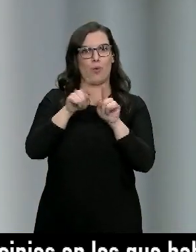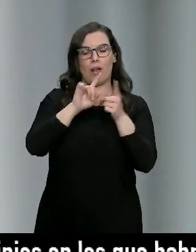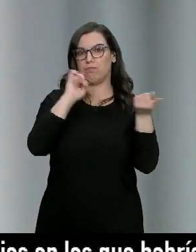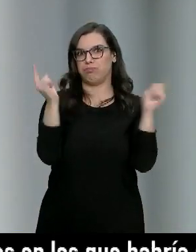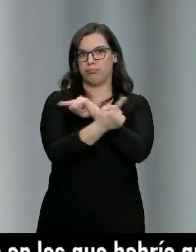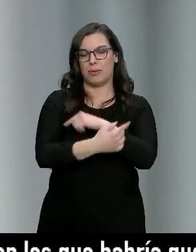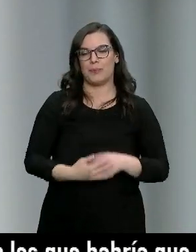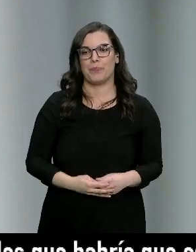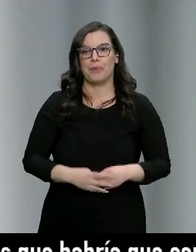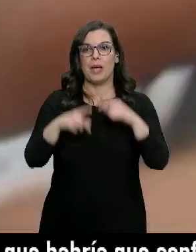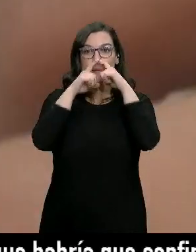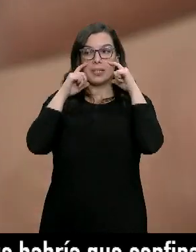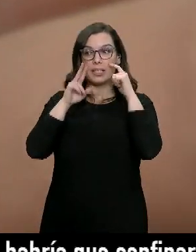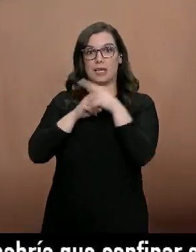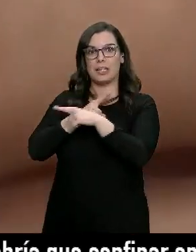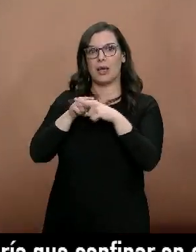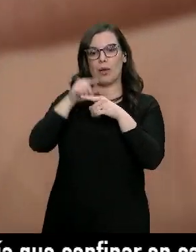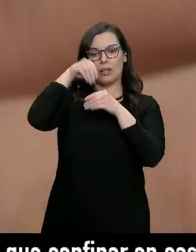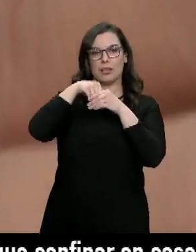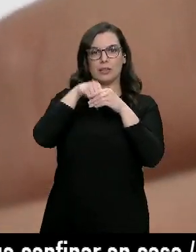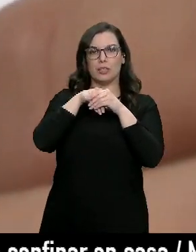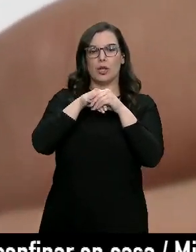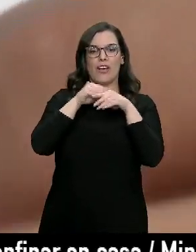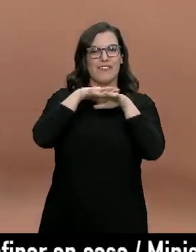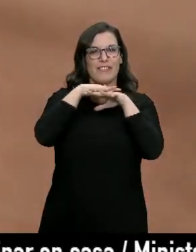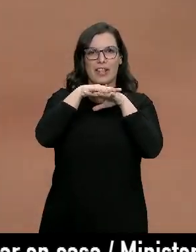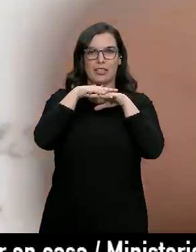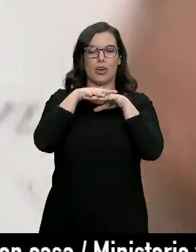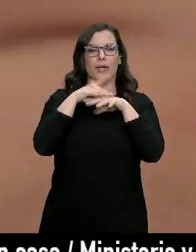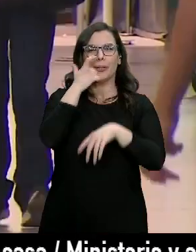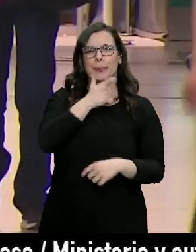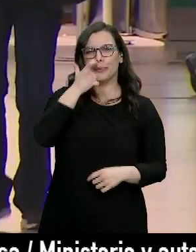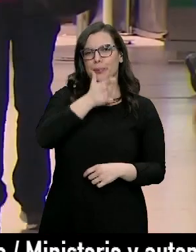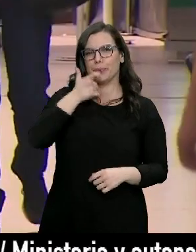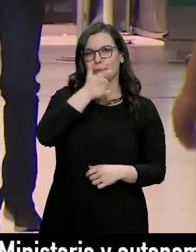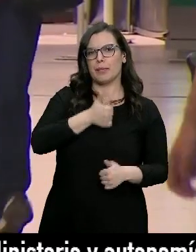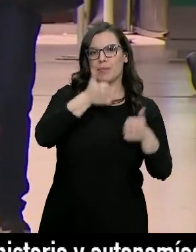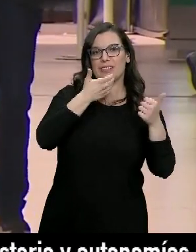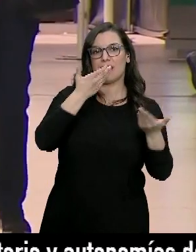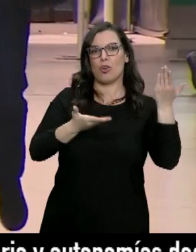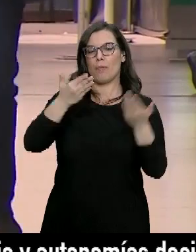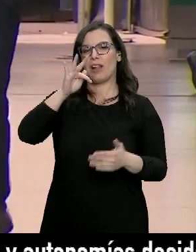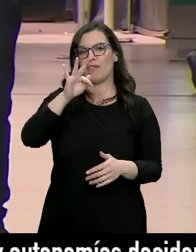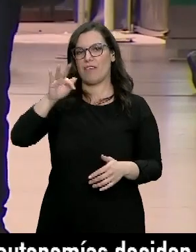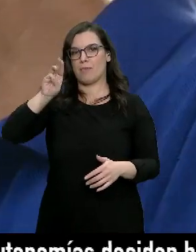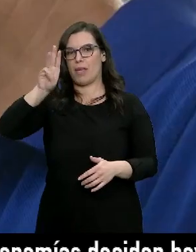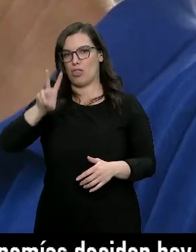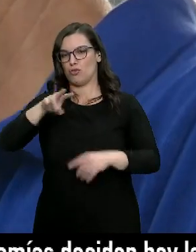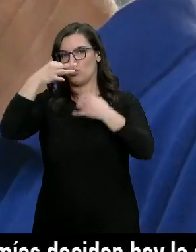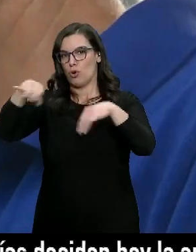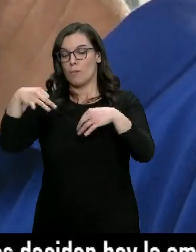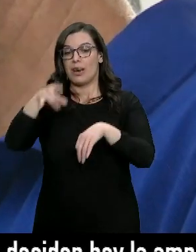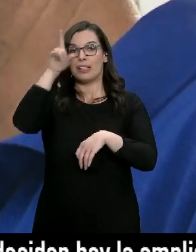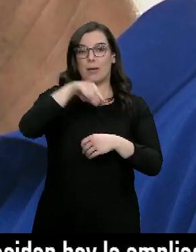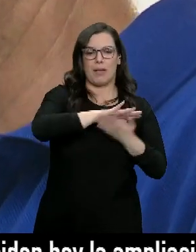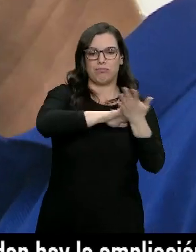La mascarilla quirúrgica viricida mantiene sus propiedades de filtración durante más tiempo respecto a las FFP2 convencionales y además lucha